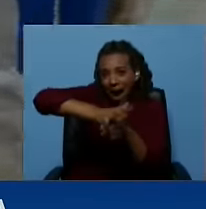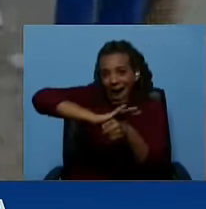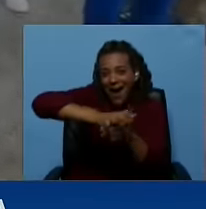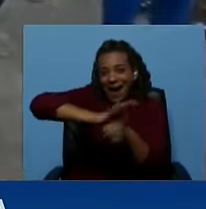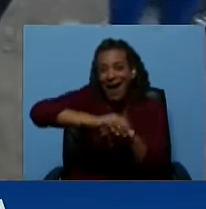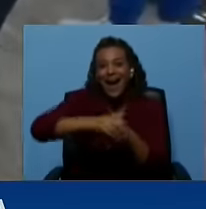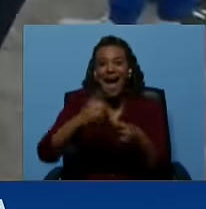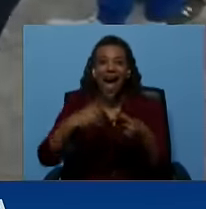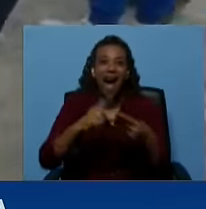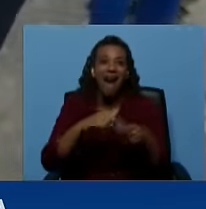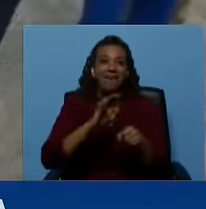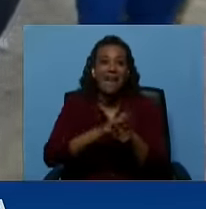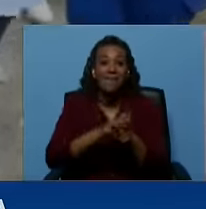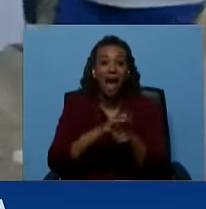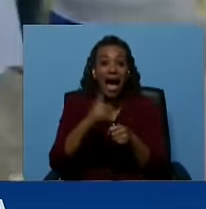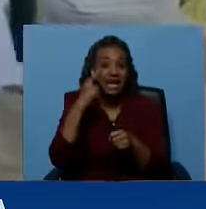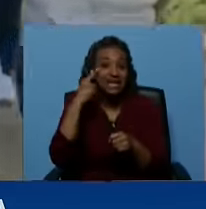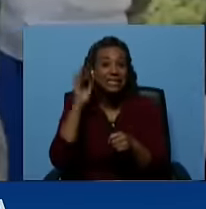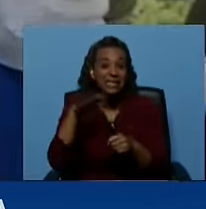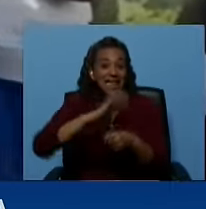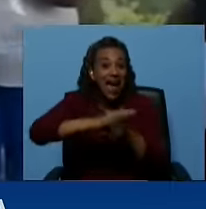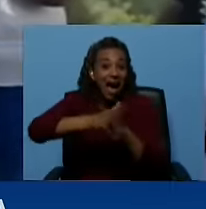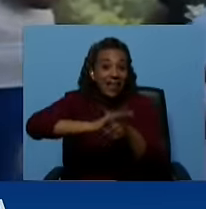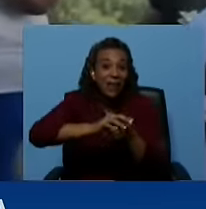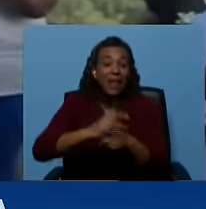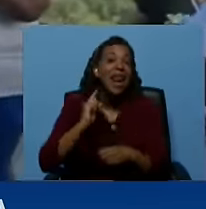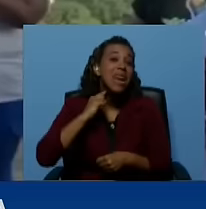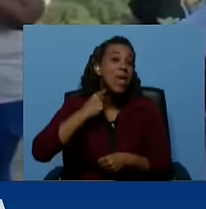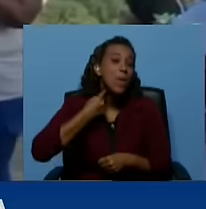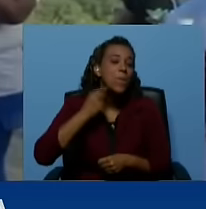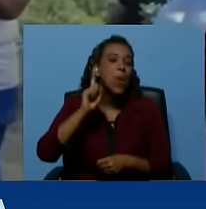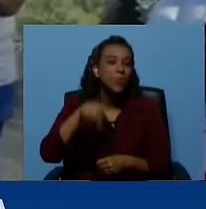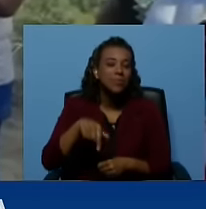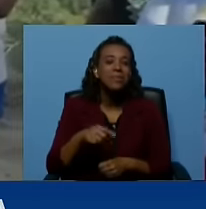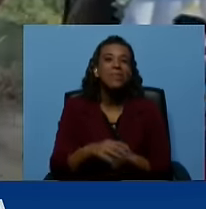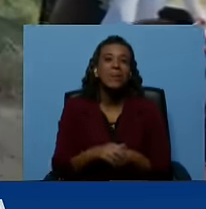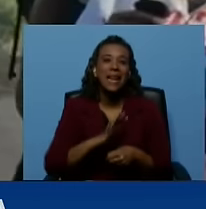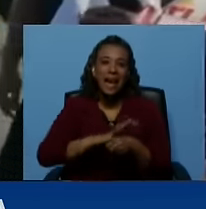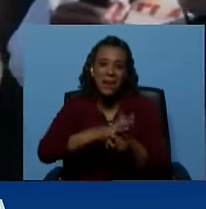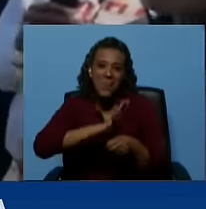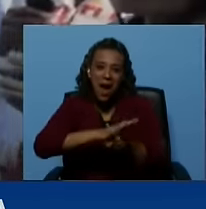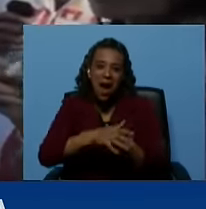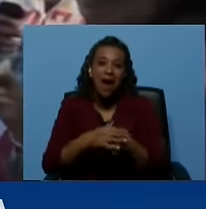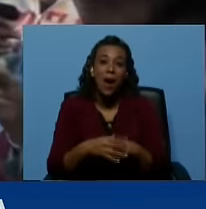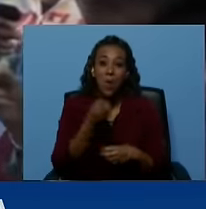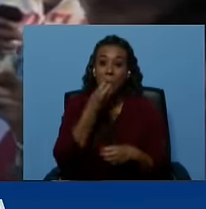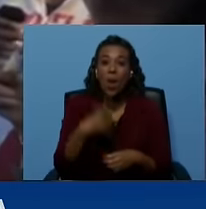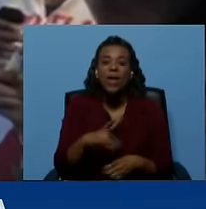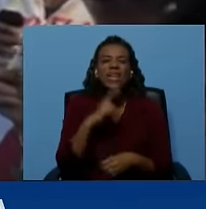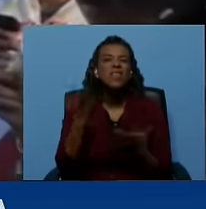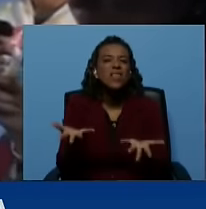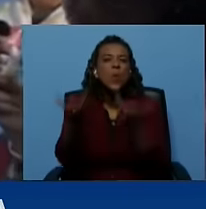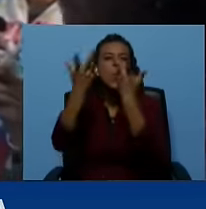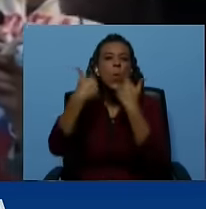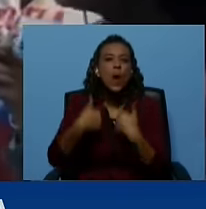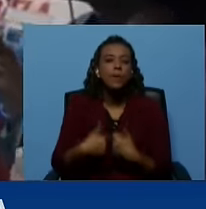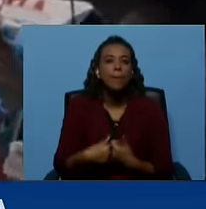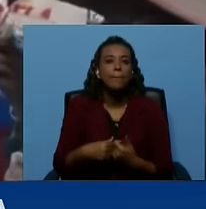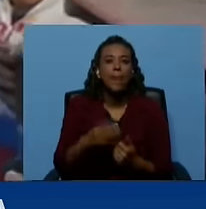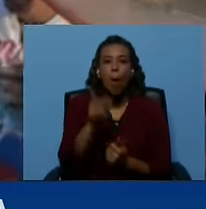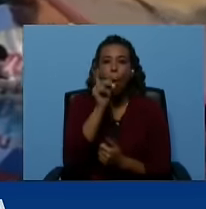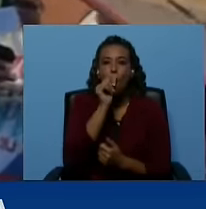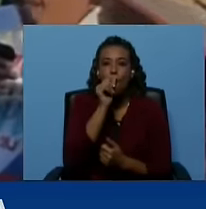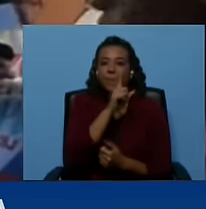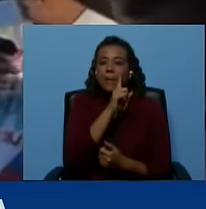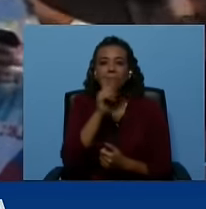naranja naranja china limón francés Ah bueno Qué dice Freddy Ah